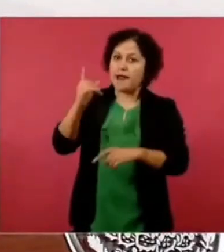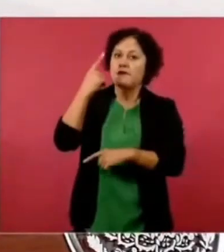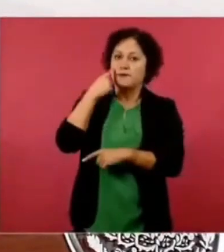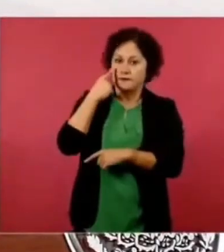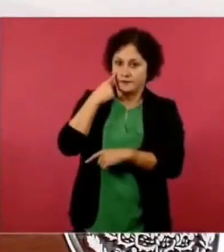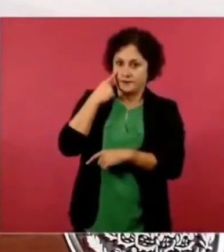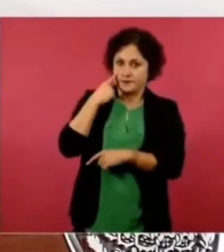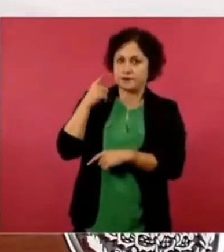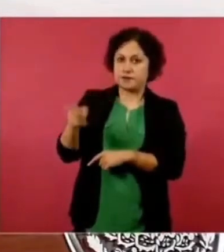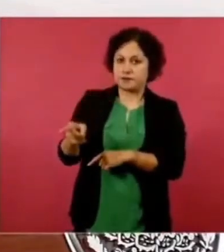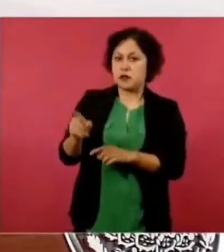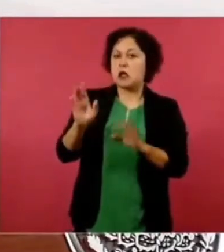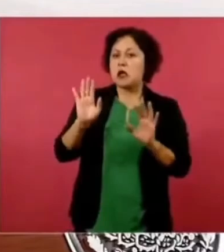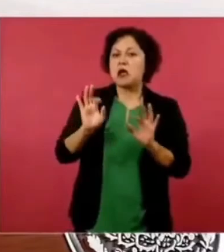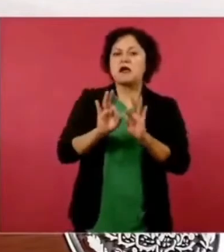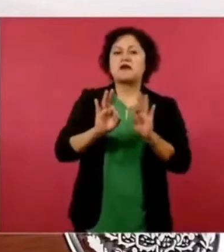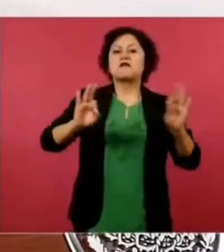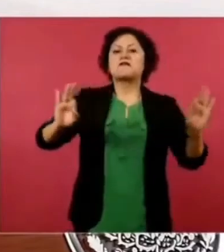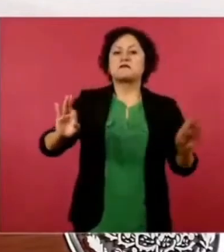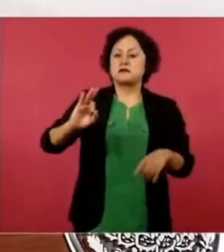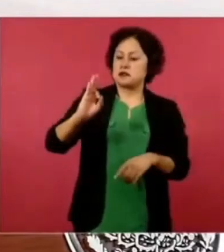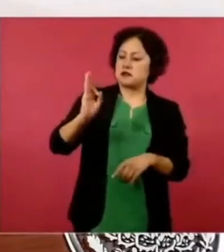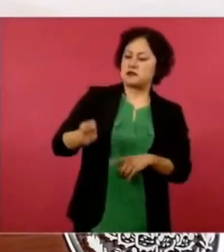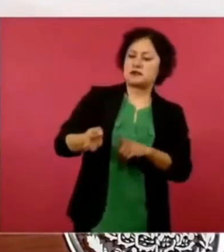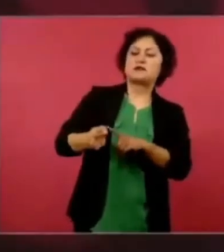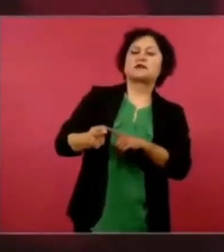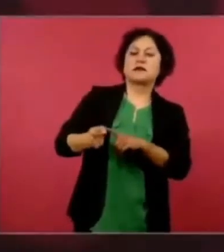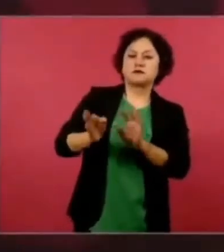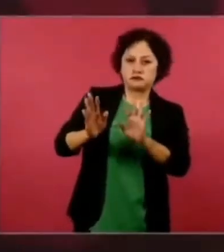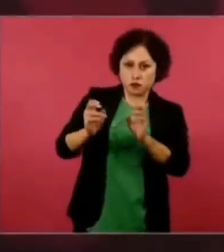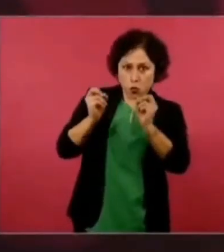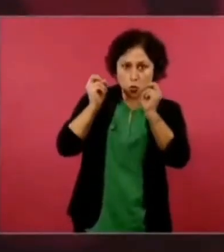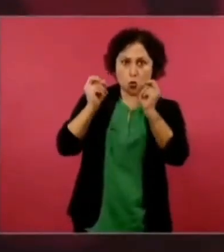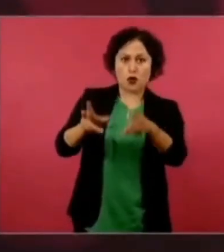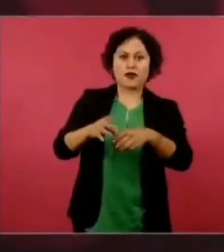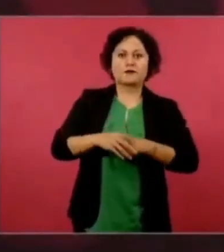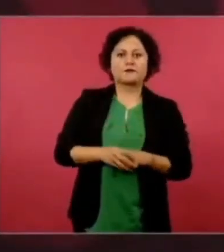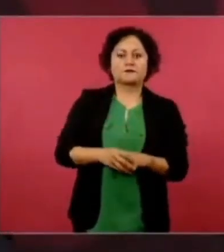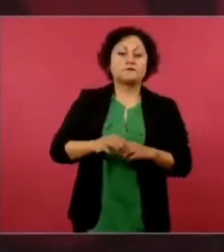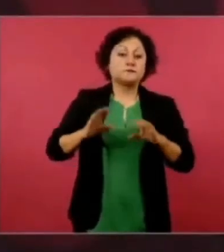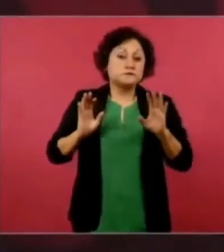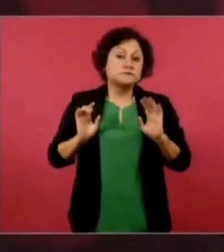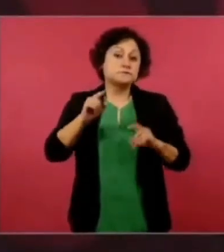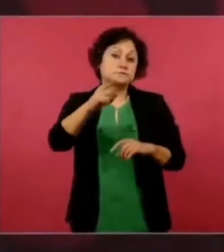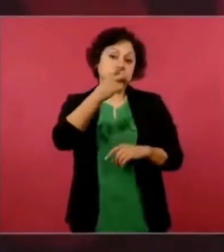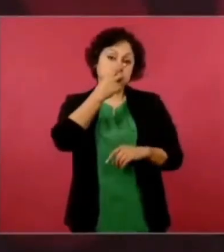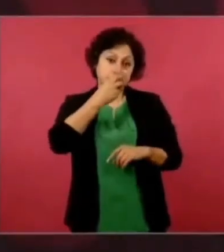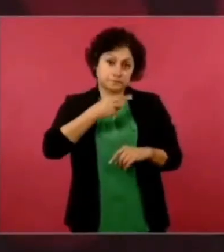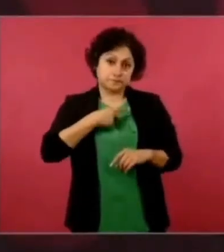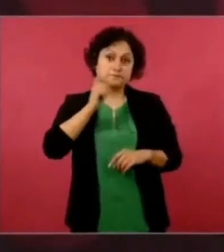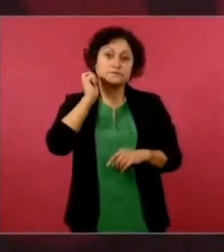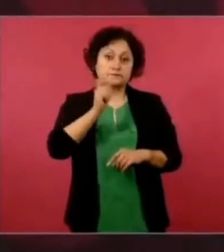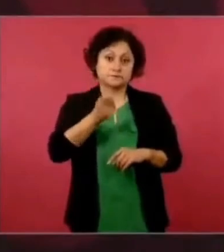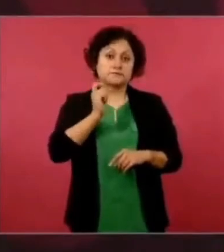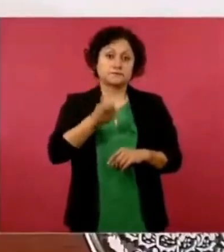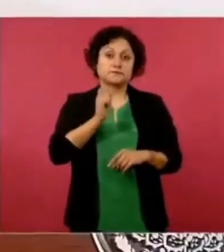conceder, de que son abogados de la defensa. Ellos, ¿a dónde